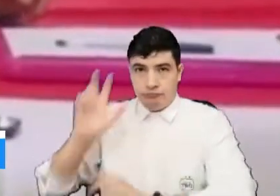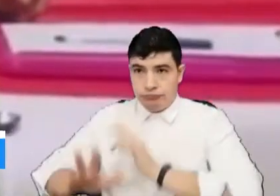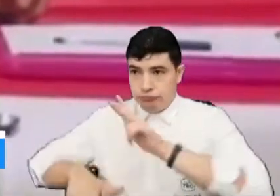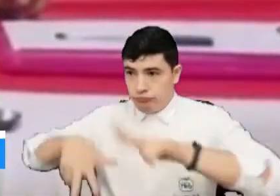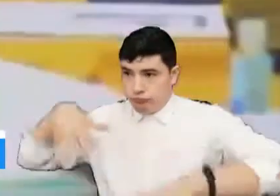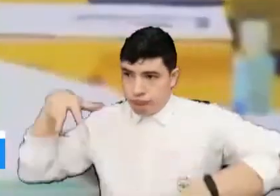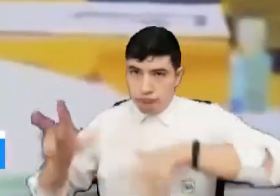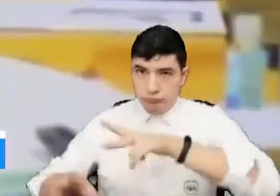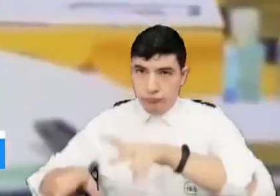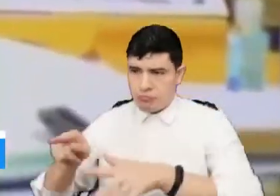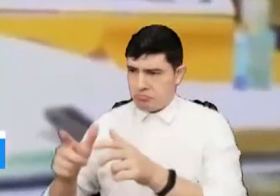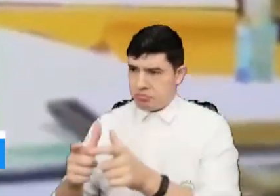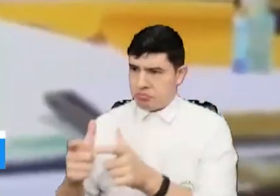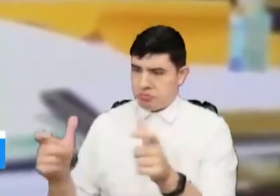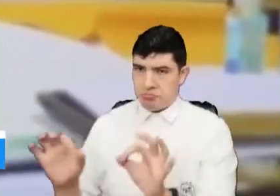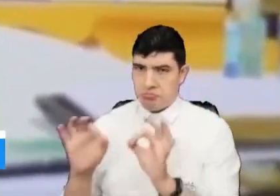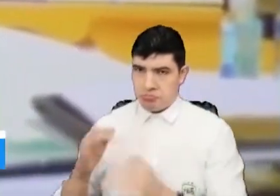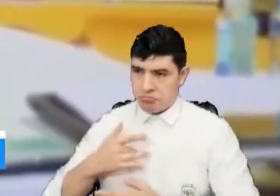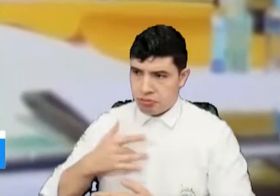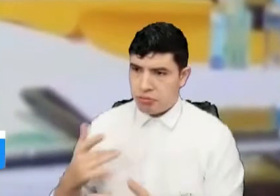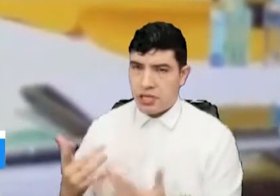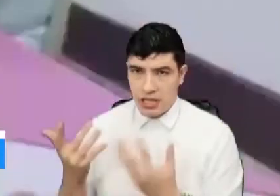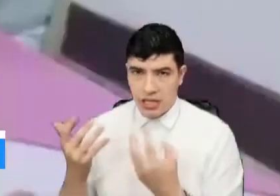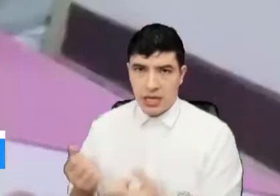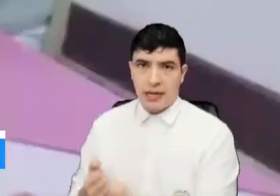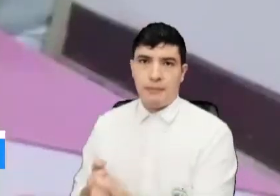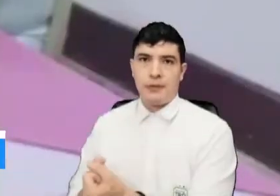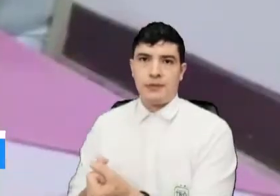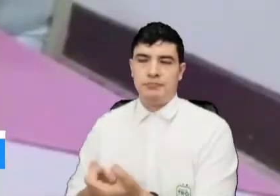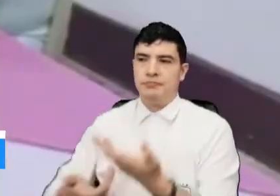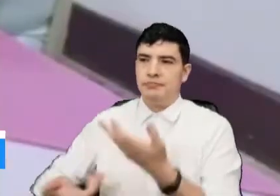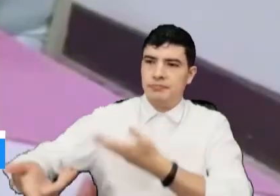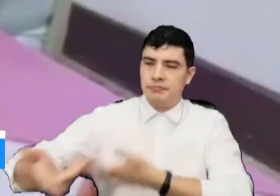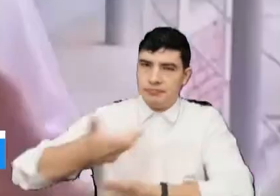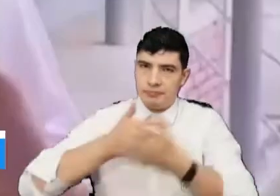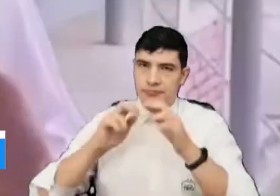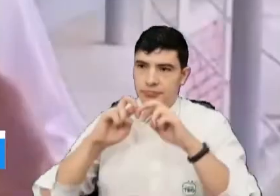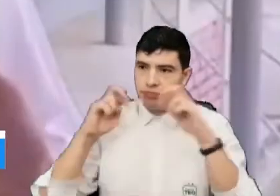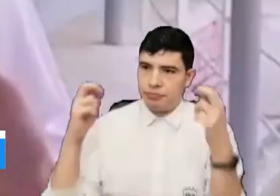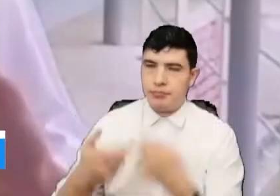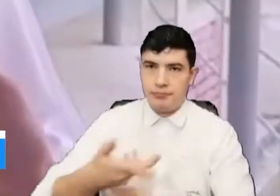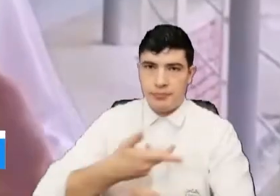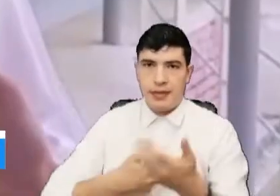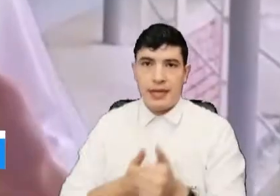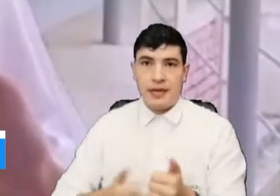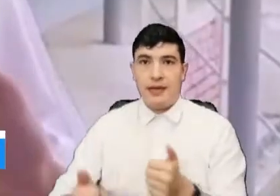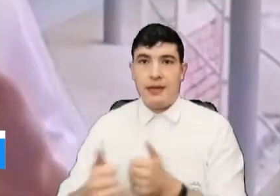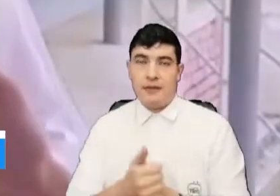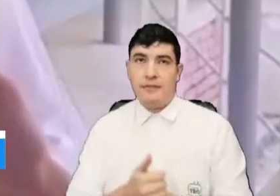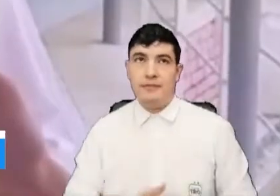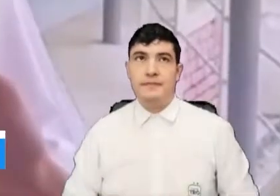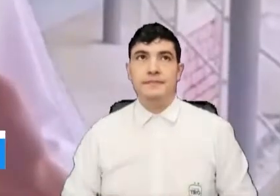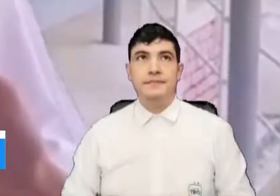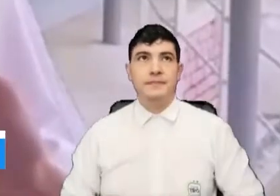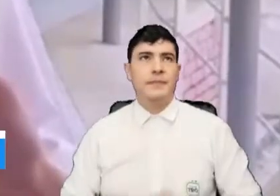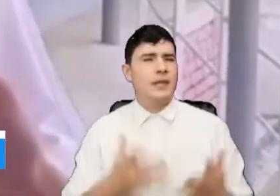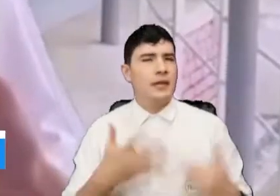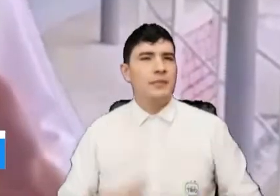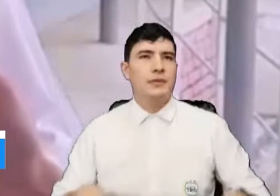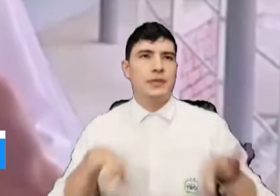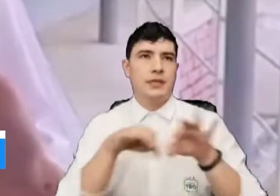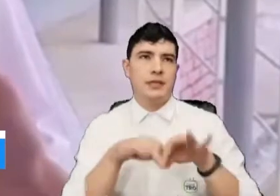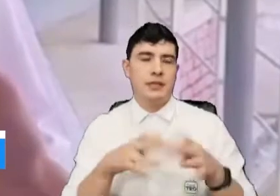El desarrollo económico del distrito va a la par con el progreso con las comunidades. La voluntad, que es lo más importante. Con toda la certeza